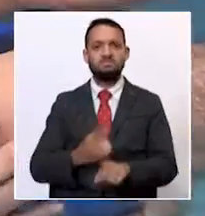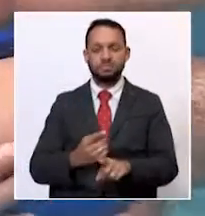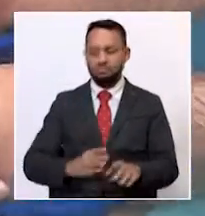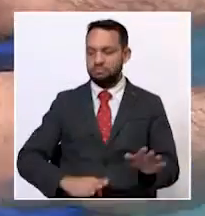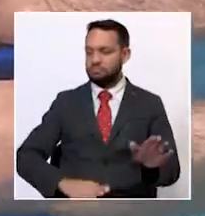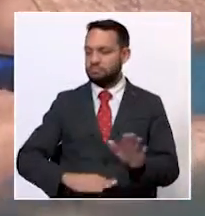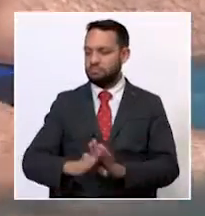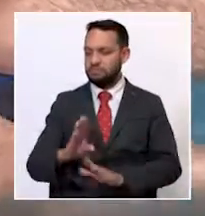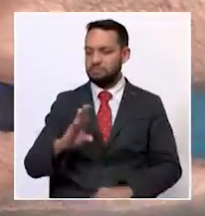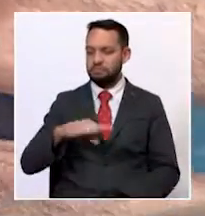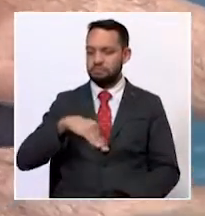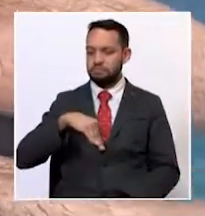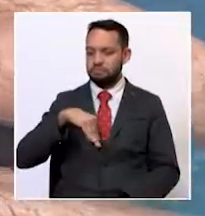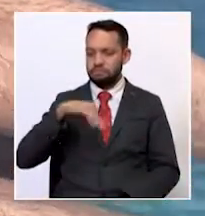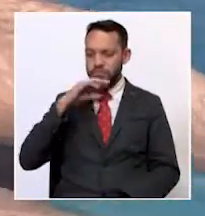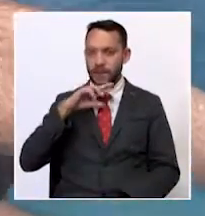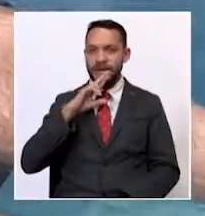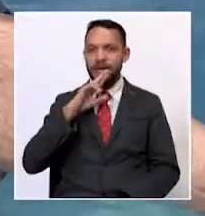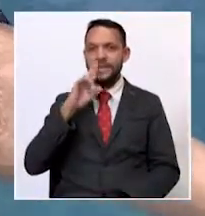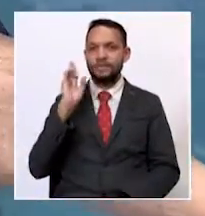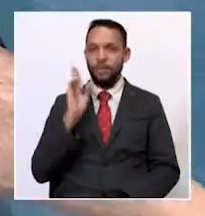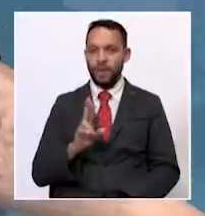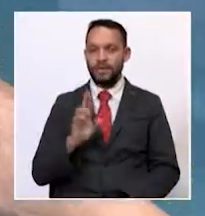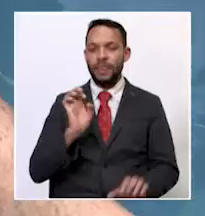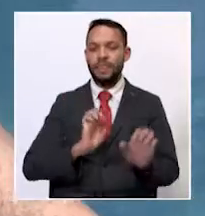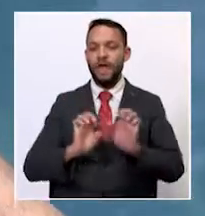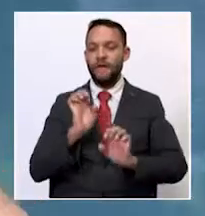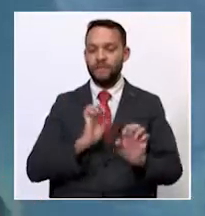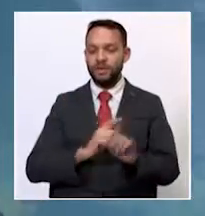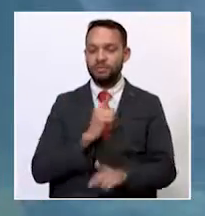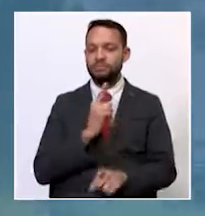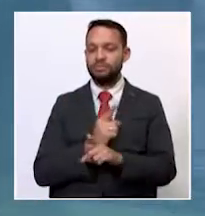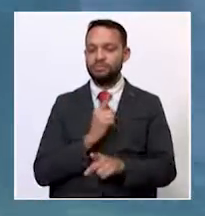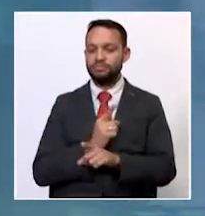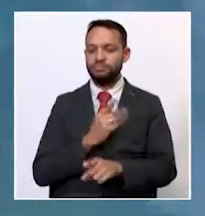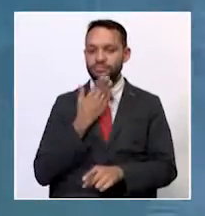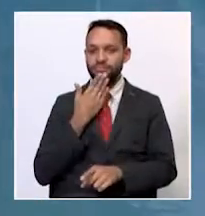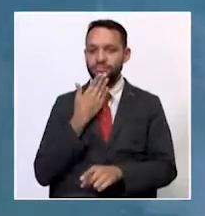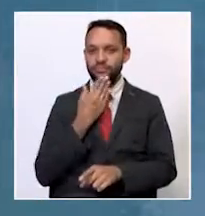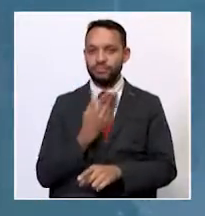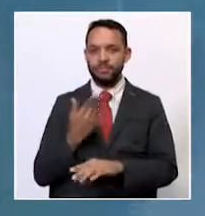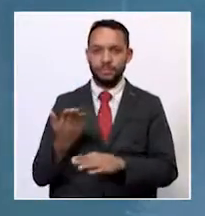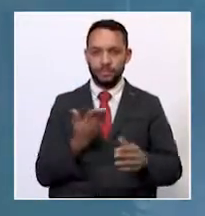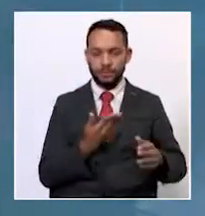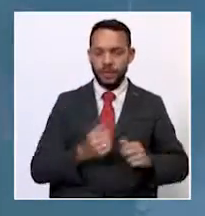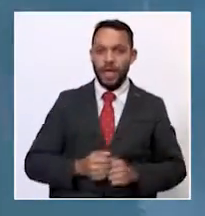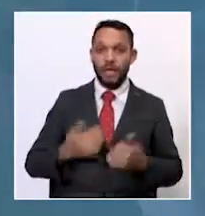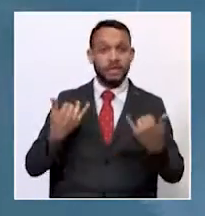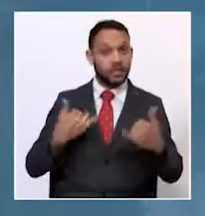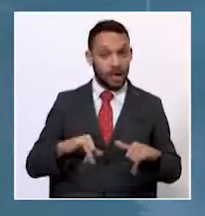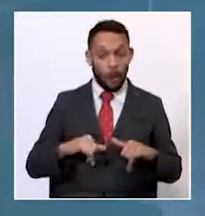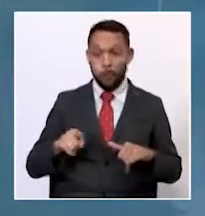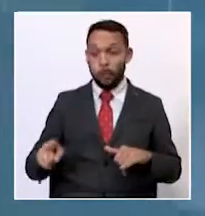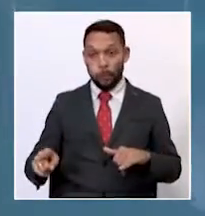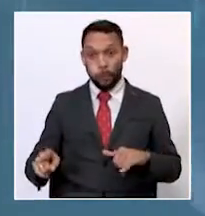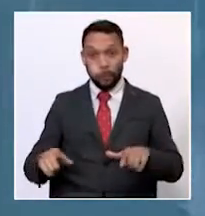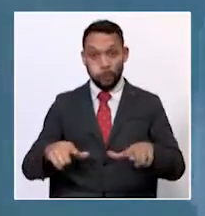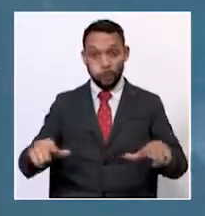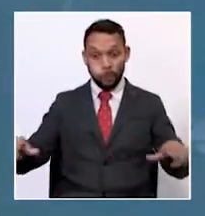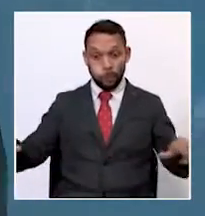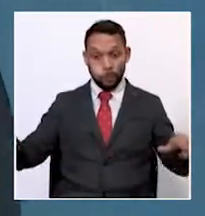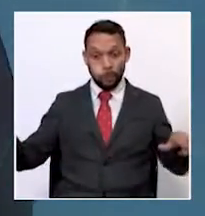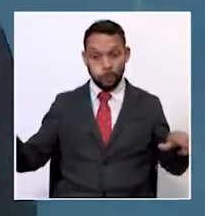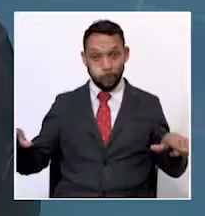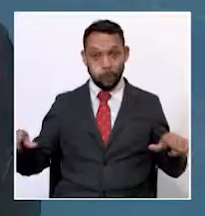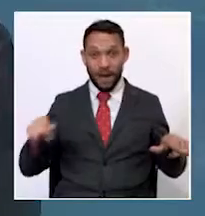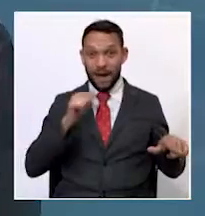de respuesta a nivel hepático, porque el hígado es el principal detoxicador del cuerpo. Ya en el agua, porque uno de los factores